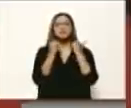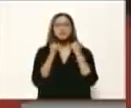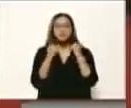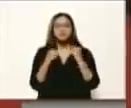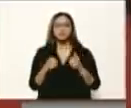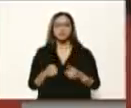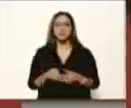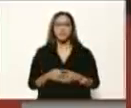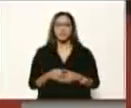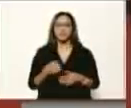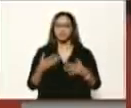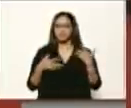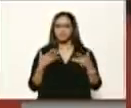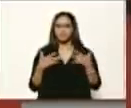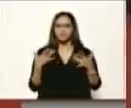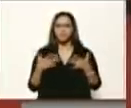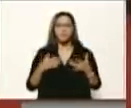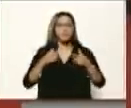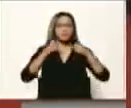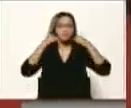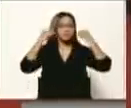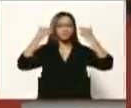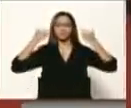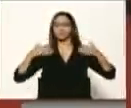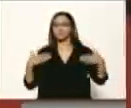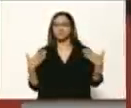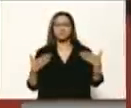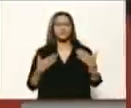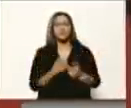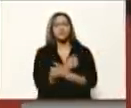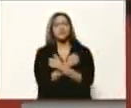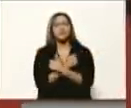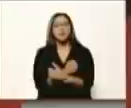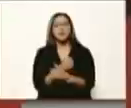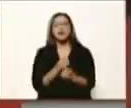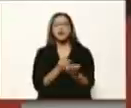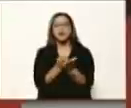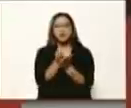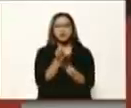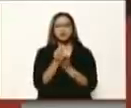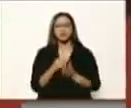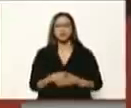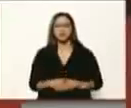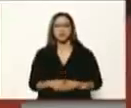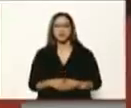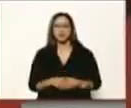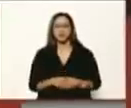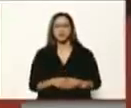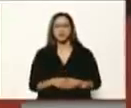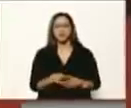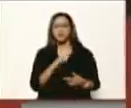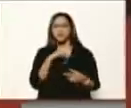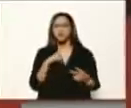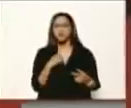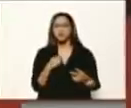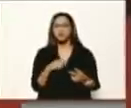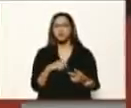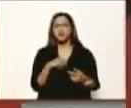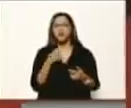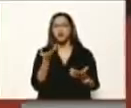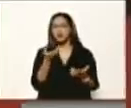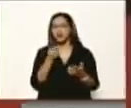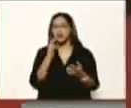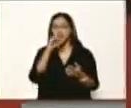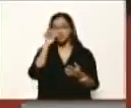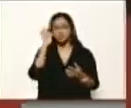esa alegre, con la alegría, con el amor y la lealtad de nuestro hermano Aristóbulo. Que